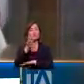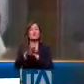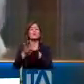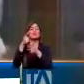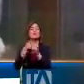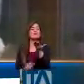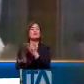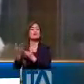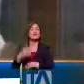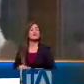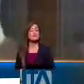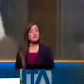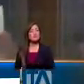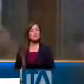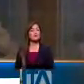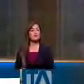qué?